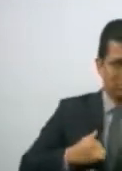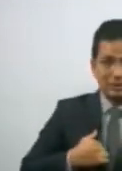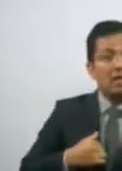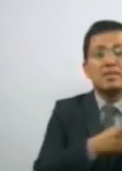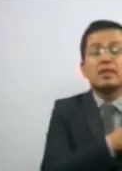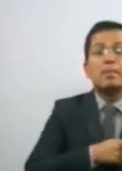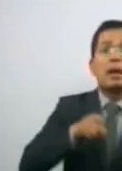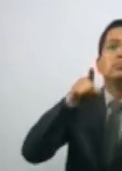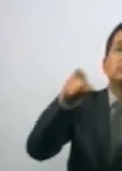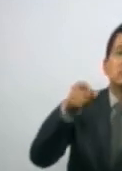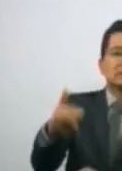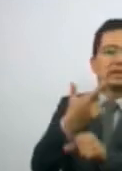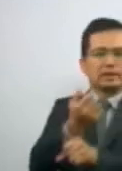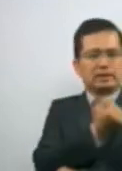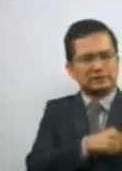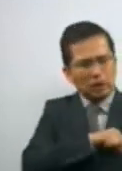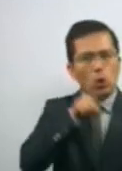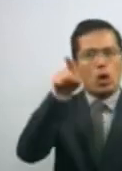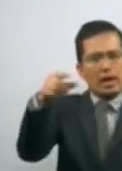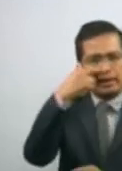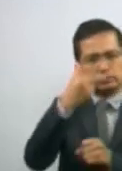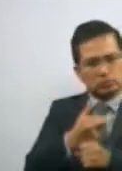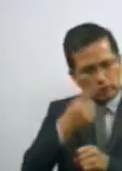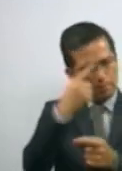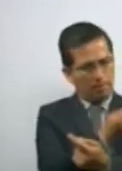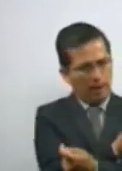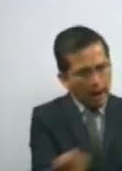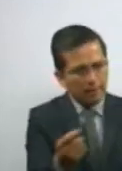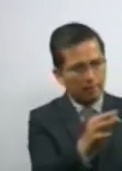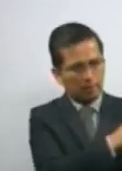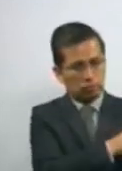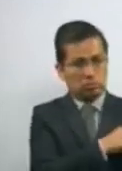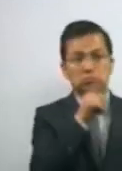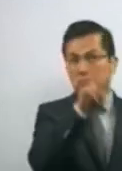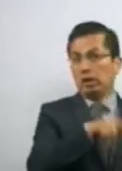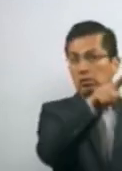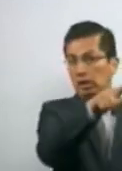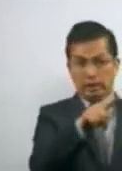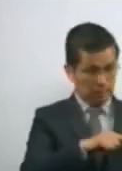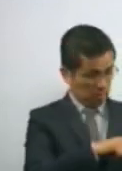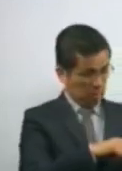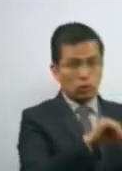ha estado violando la Constitución flagrantemente en el artículo 41